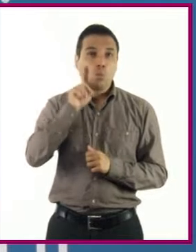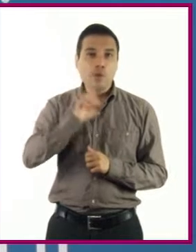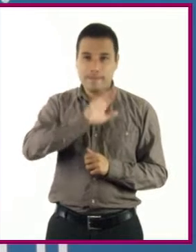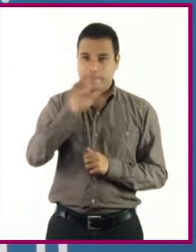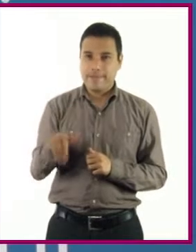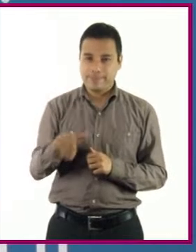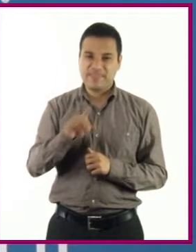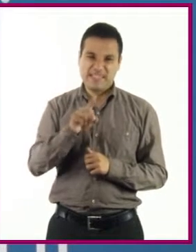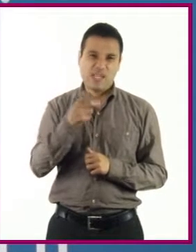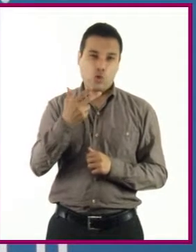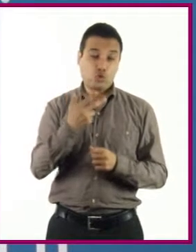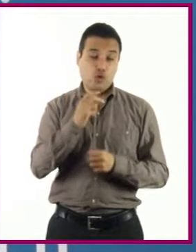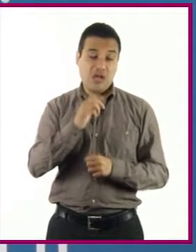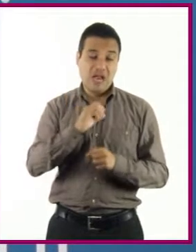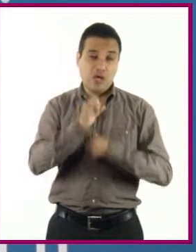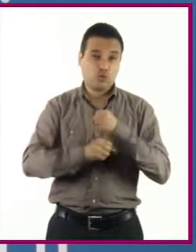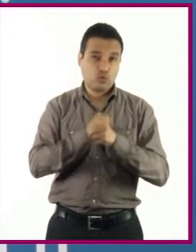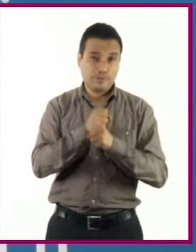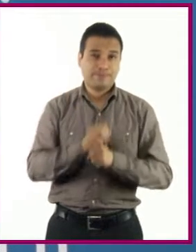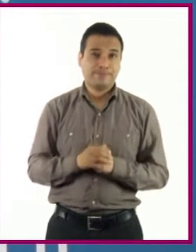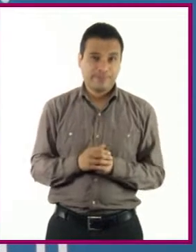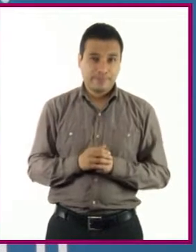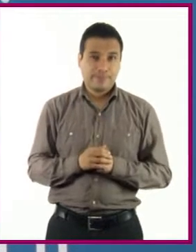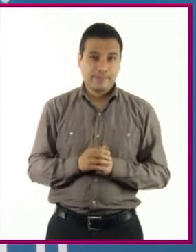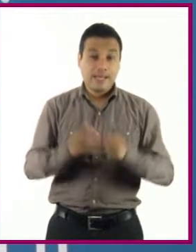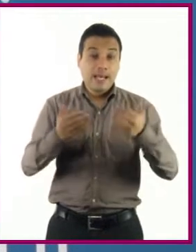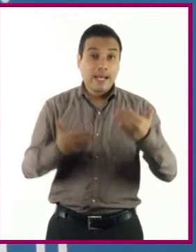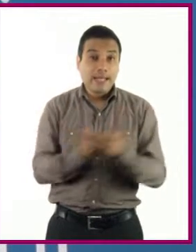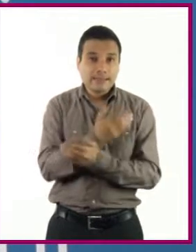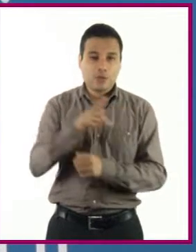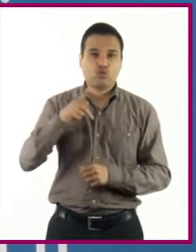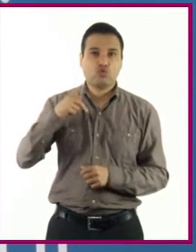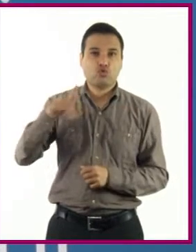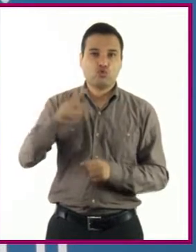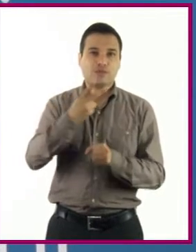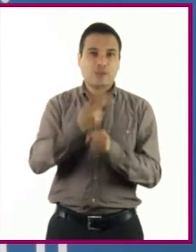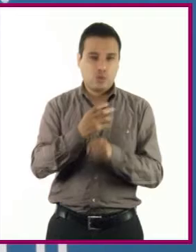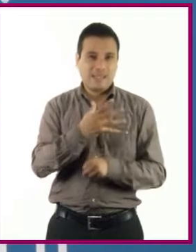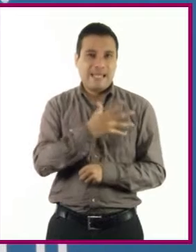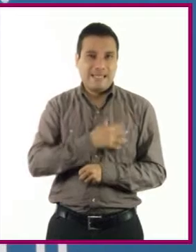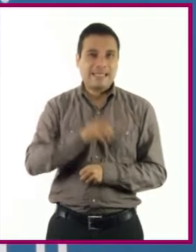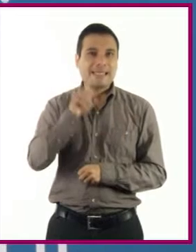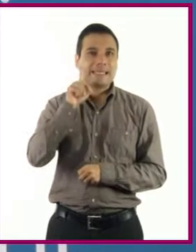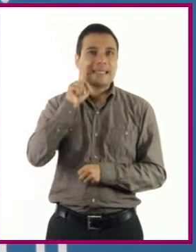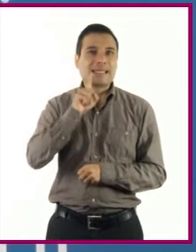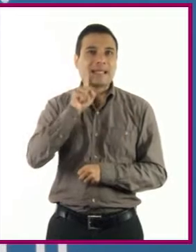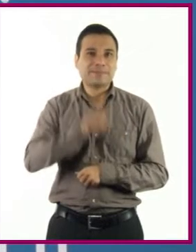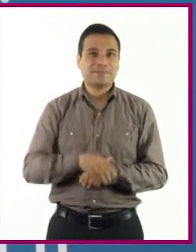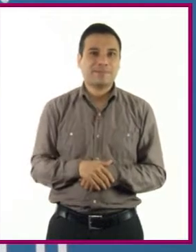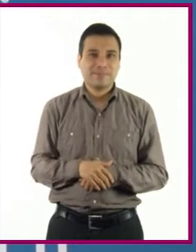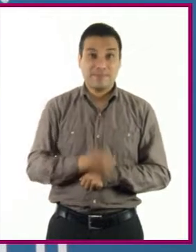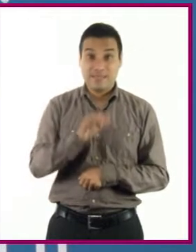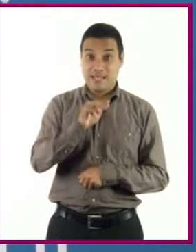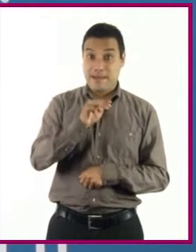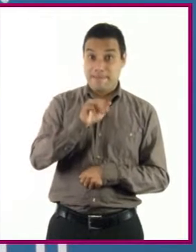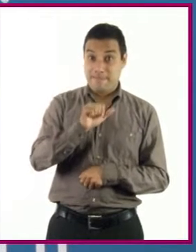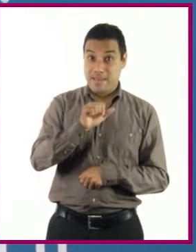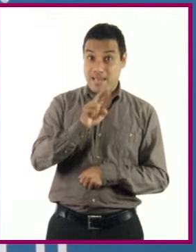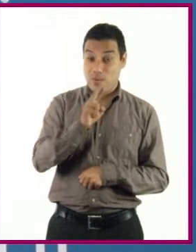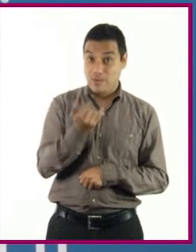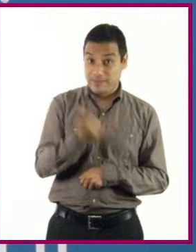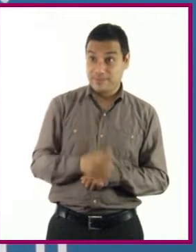los 38 años, luego del nacimiento de su segunda hija, Mary Shelley, quien crecería para